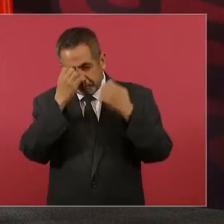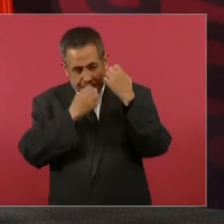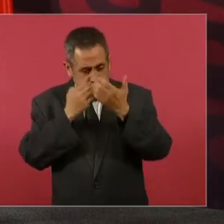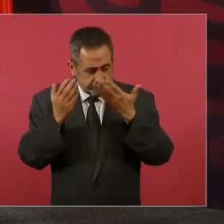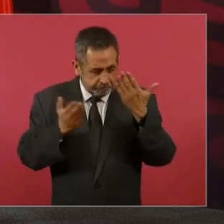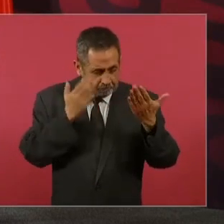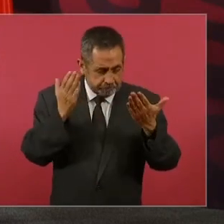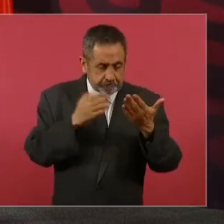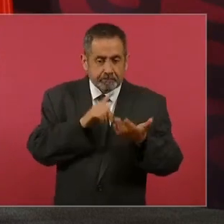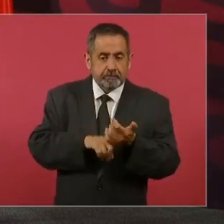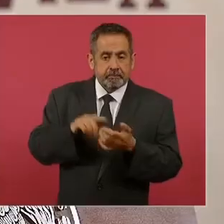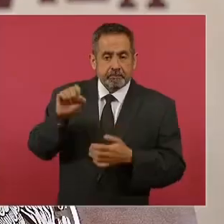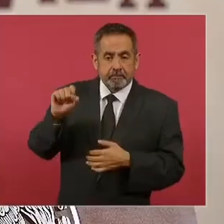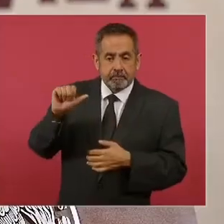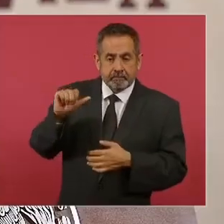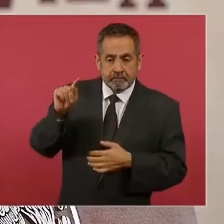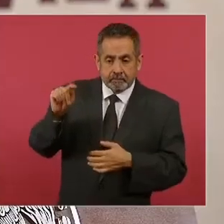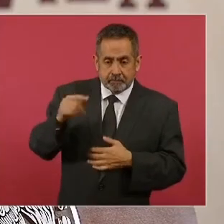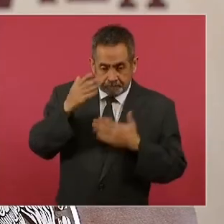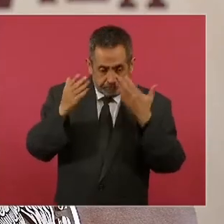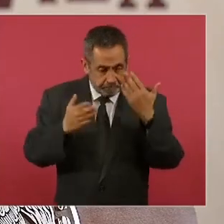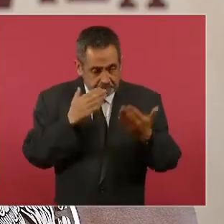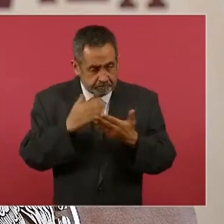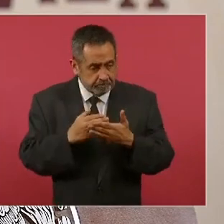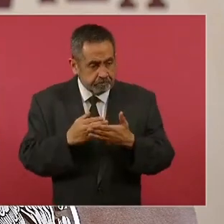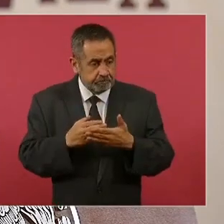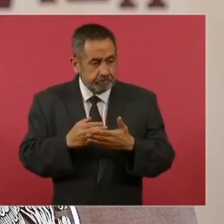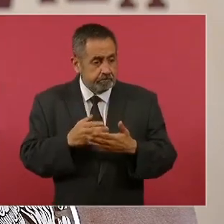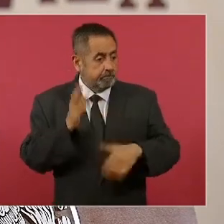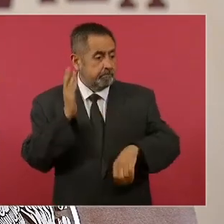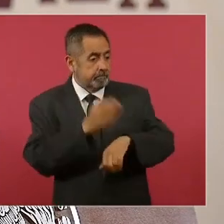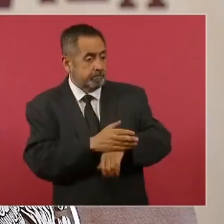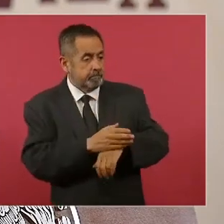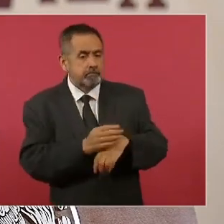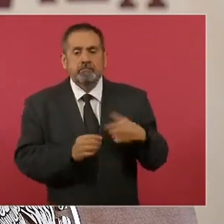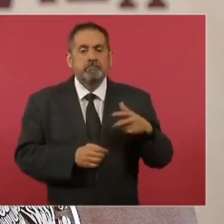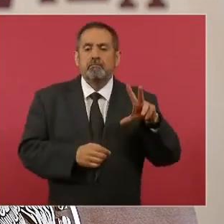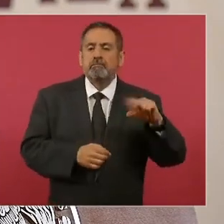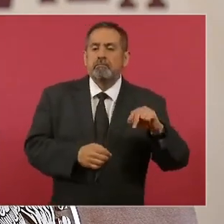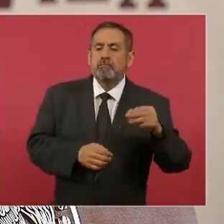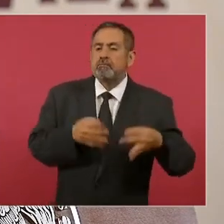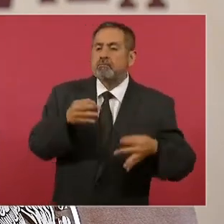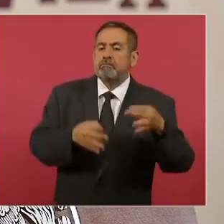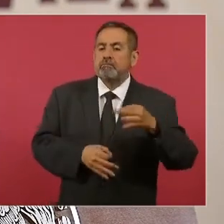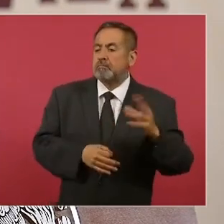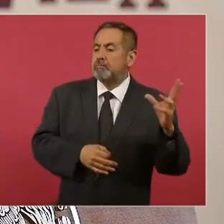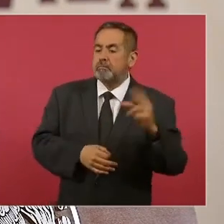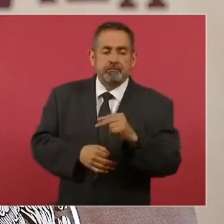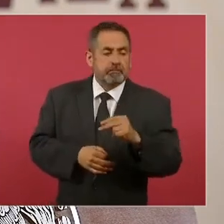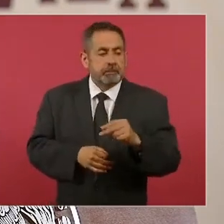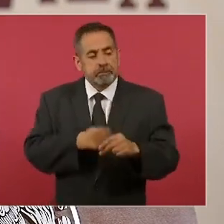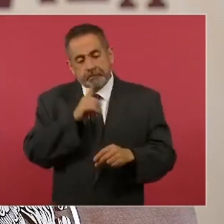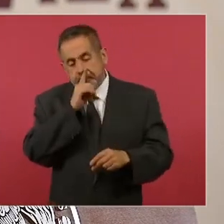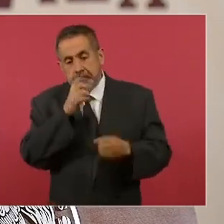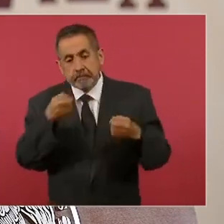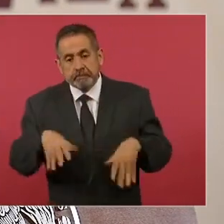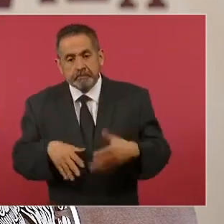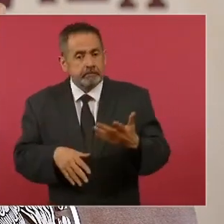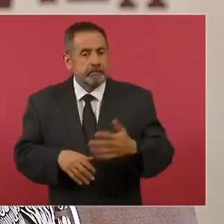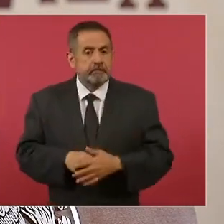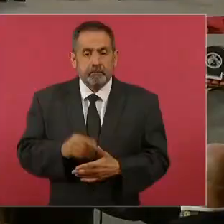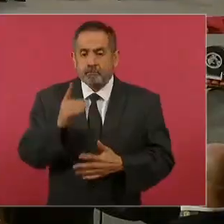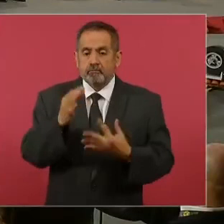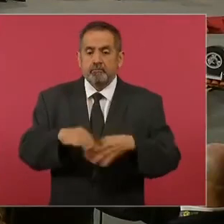de revisión del SAT, más los asuntos que actualmente se dirimen en tribunales federales. La relevancia de este caso